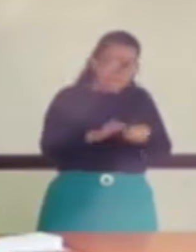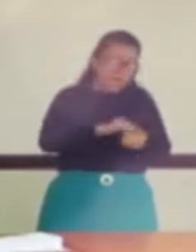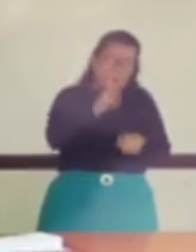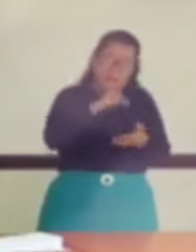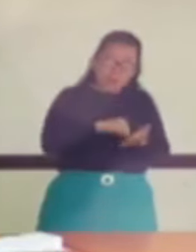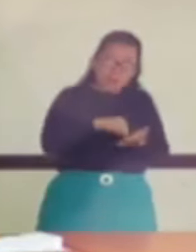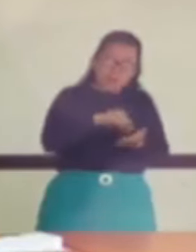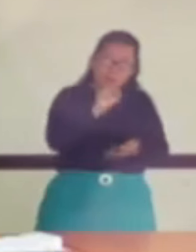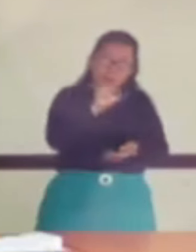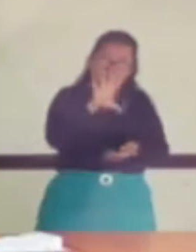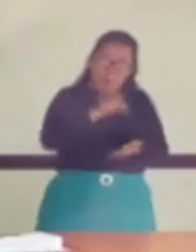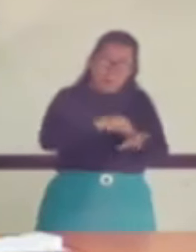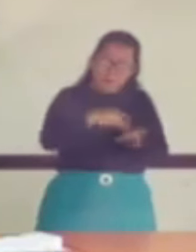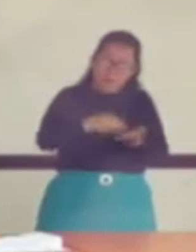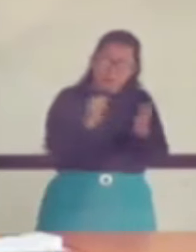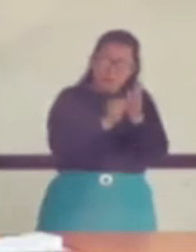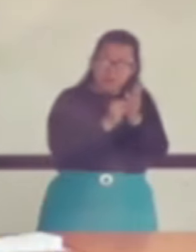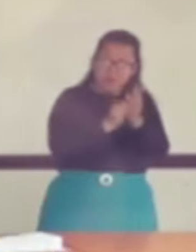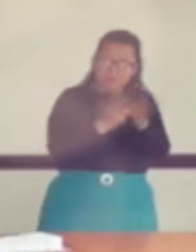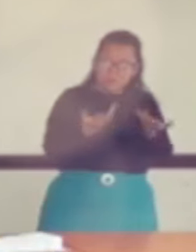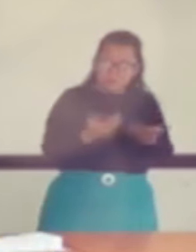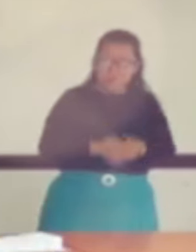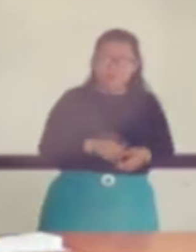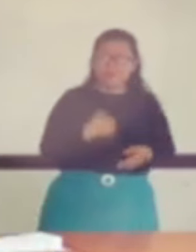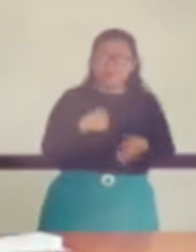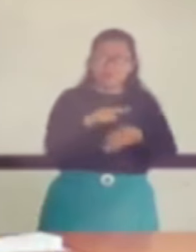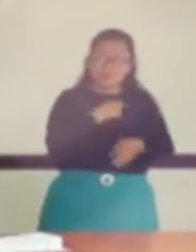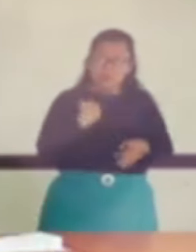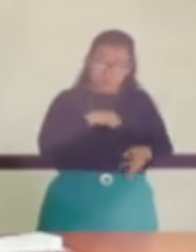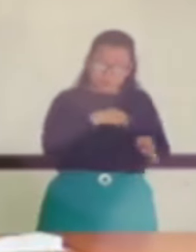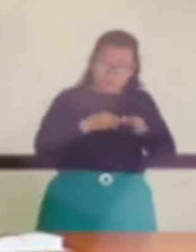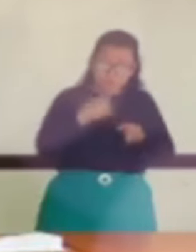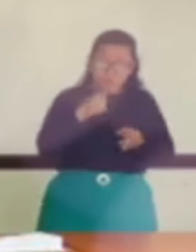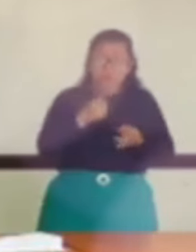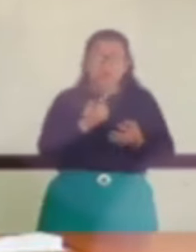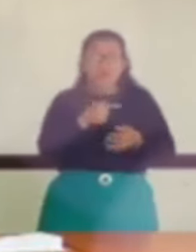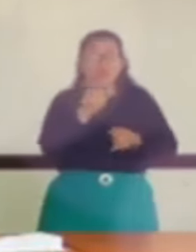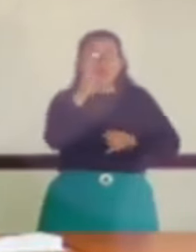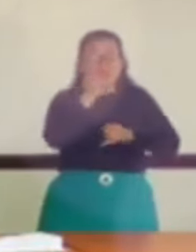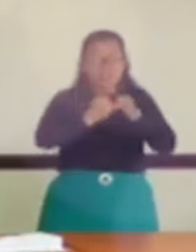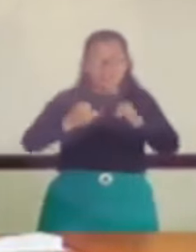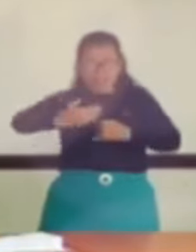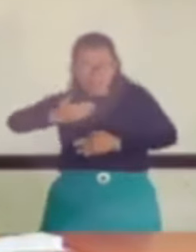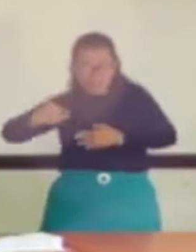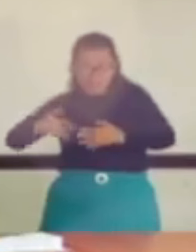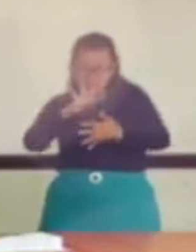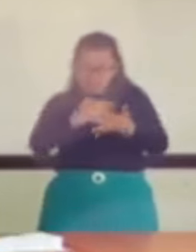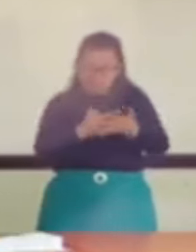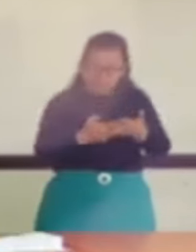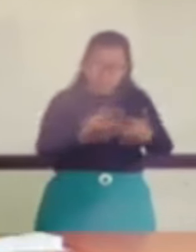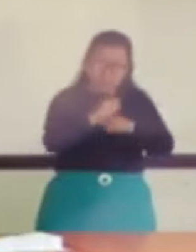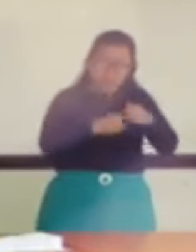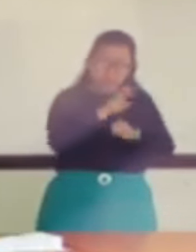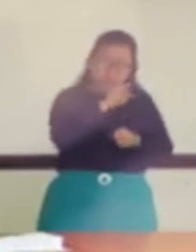de quetzales? Digamos que tomaríamos como fecha de referencia el último inventario, porque en el último inventario, que fue en el año